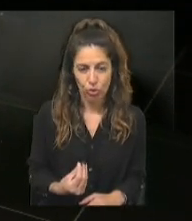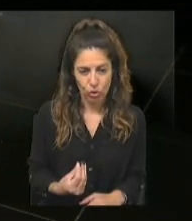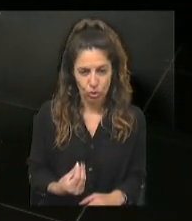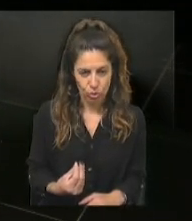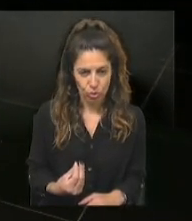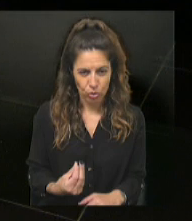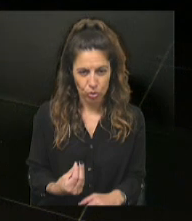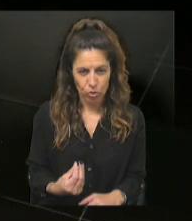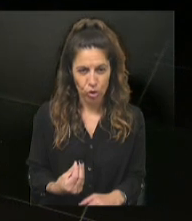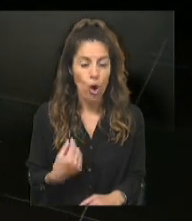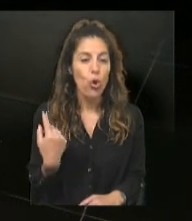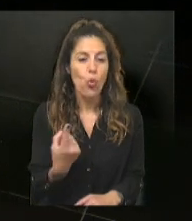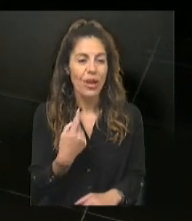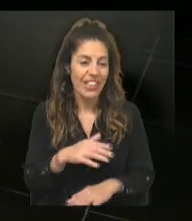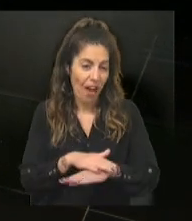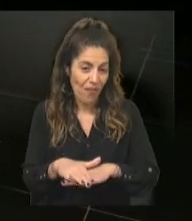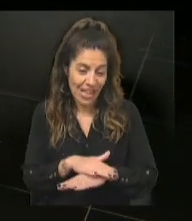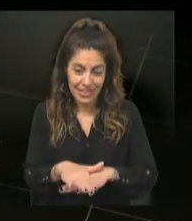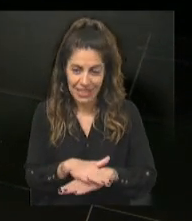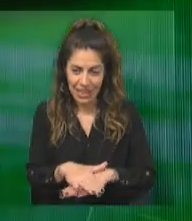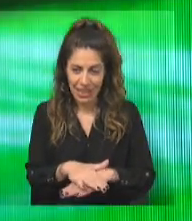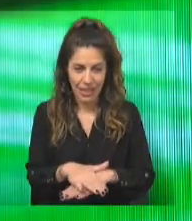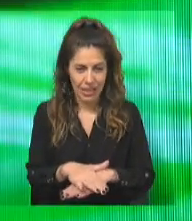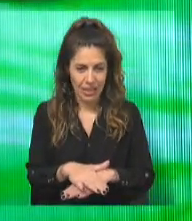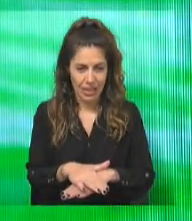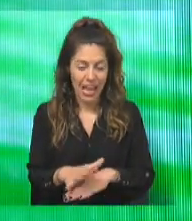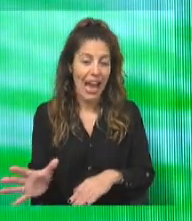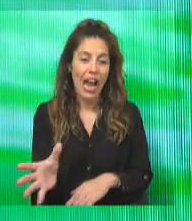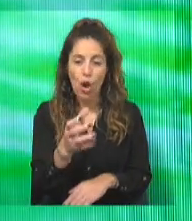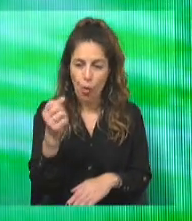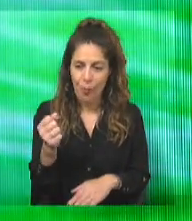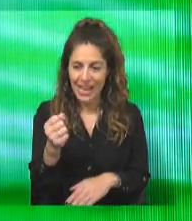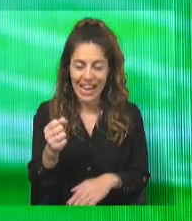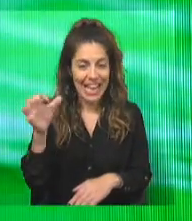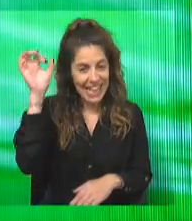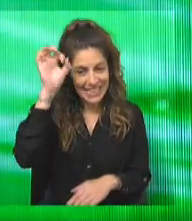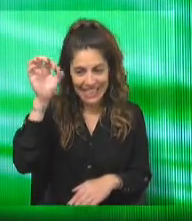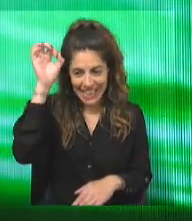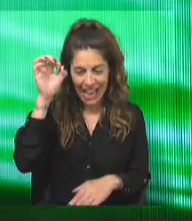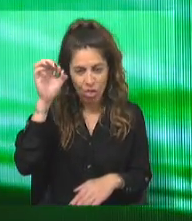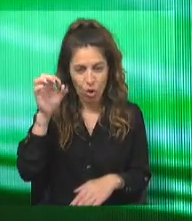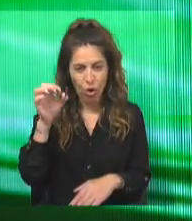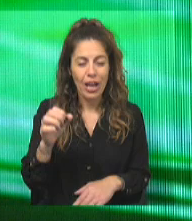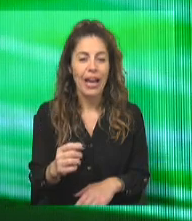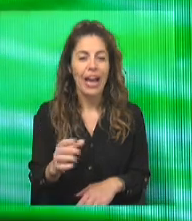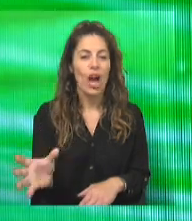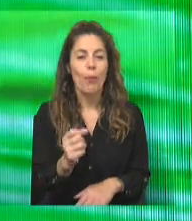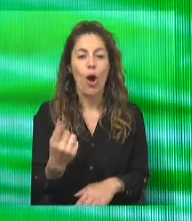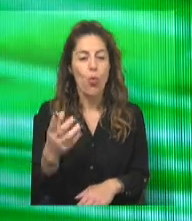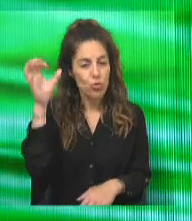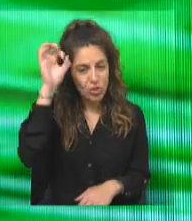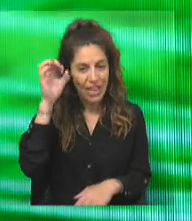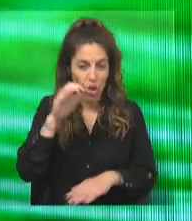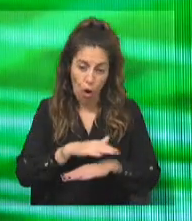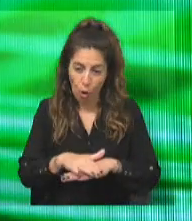que nuestro piso va a ser el recuperar el senado recuperar un senador como piso